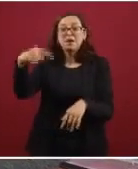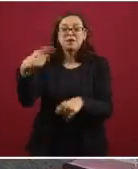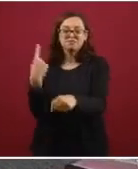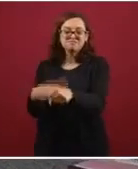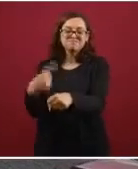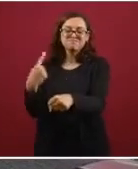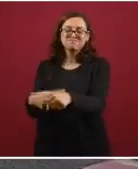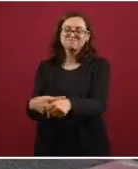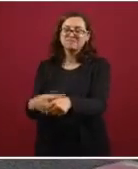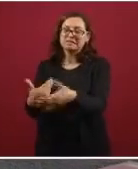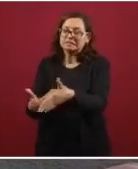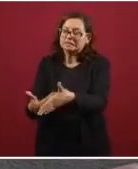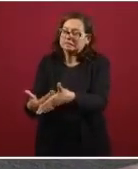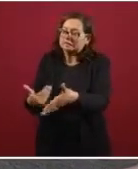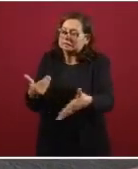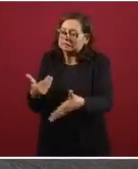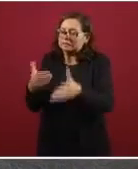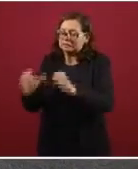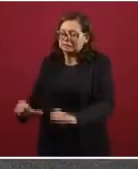de la salud.